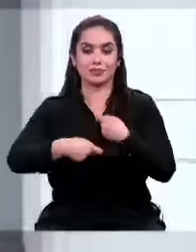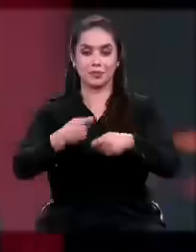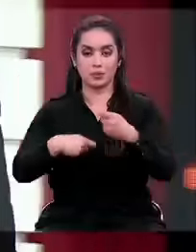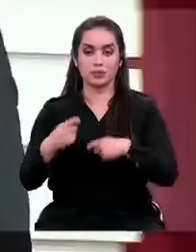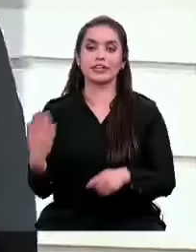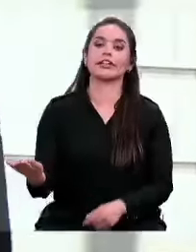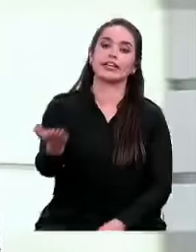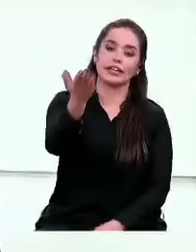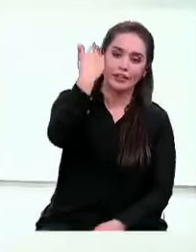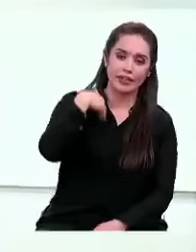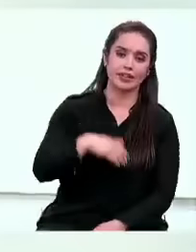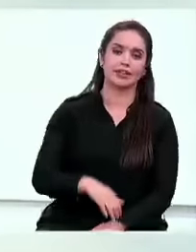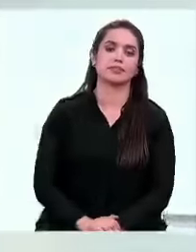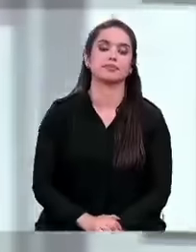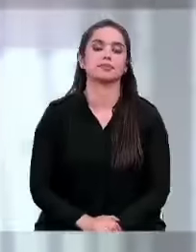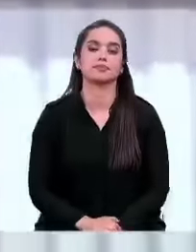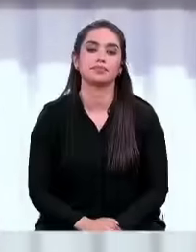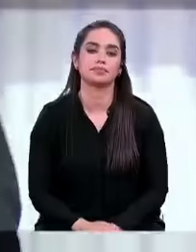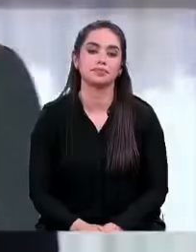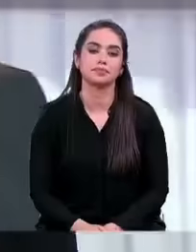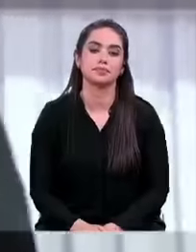comercial?